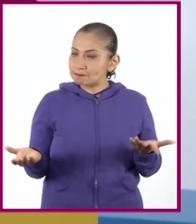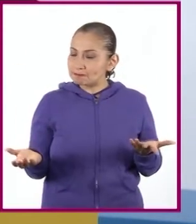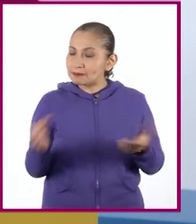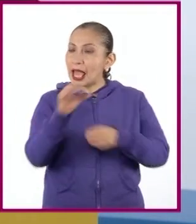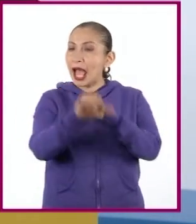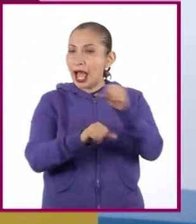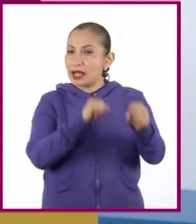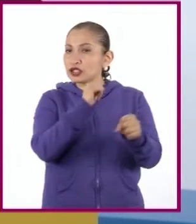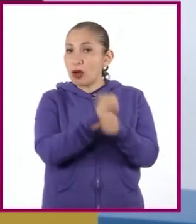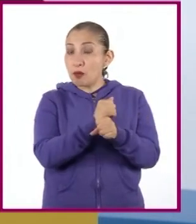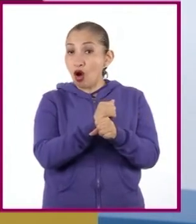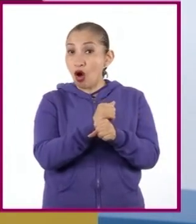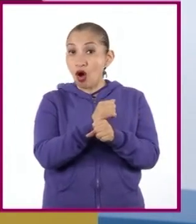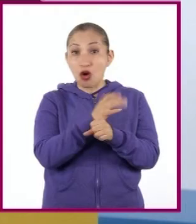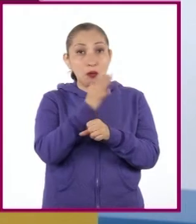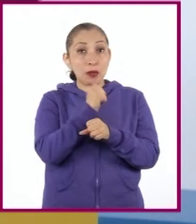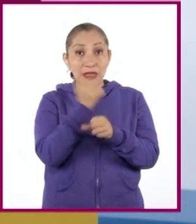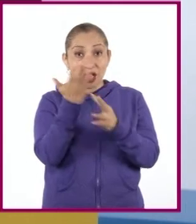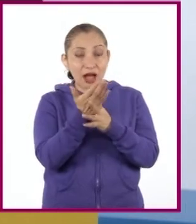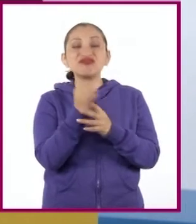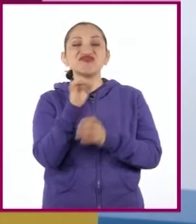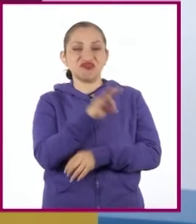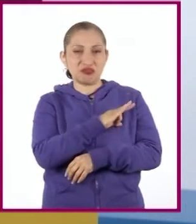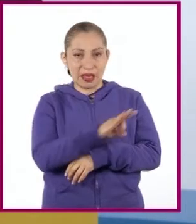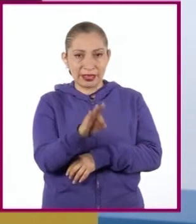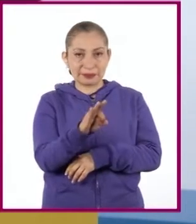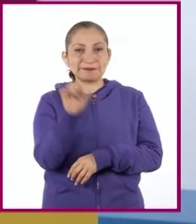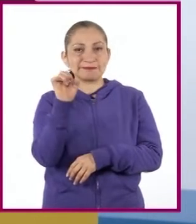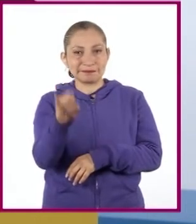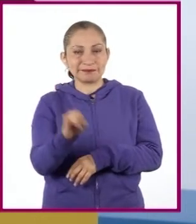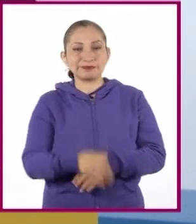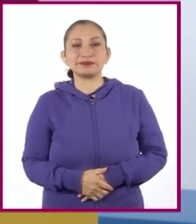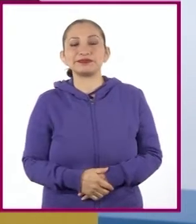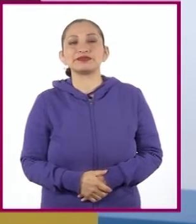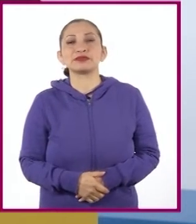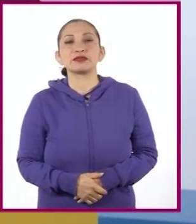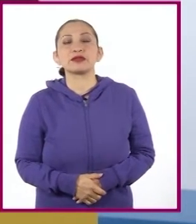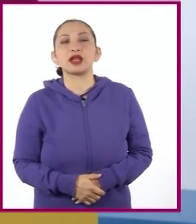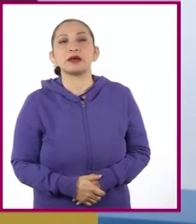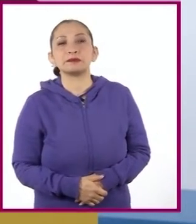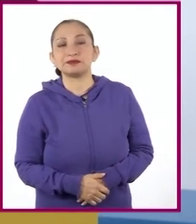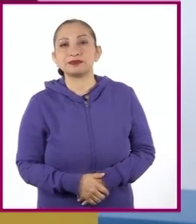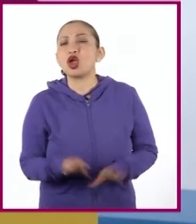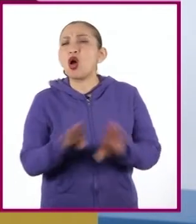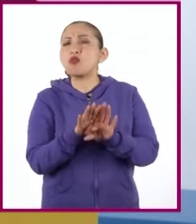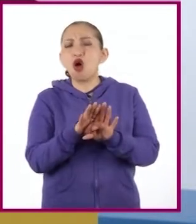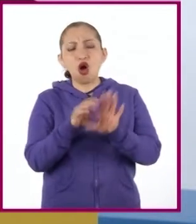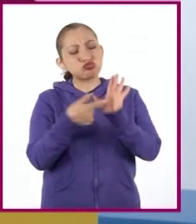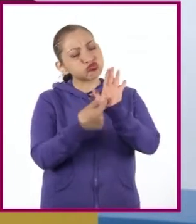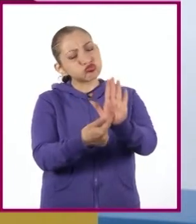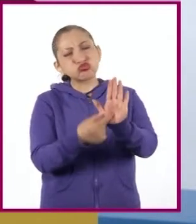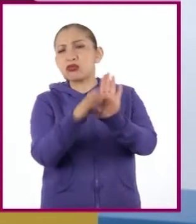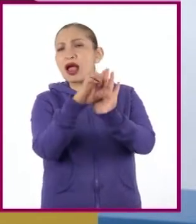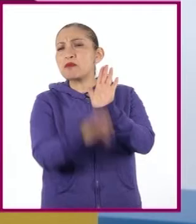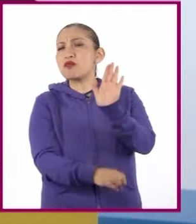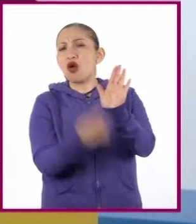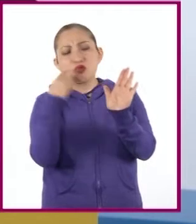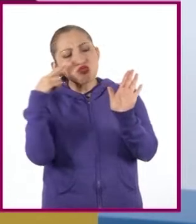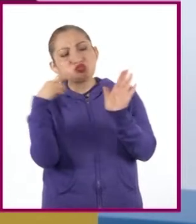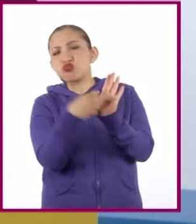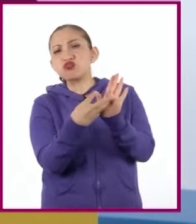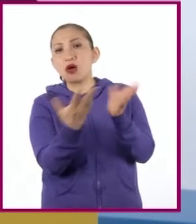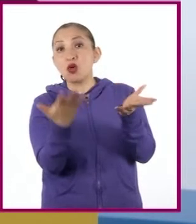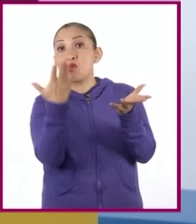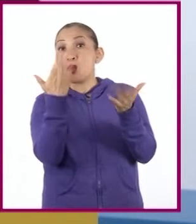el átomo ya no es indivisible. Así es. ¿Cómo lo representarías? Recuerda que